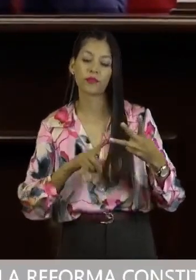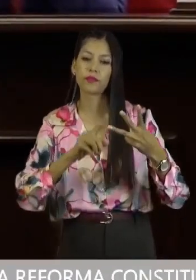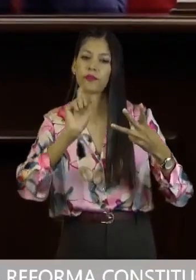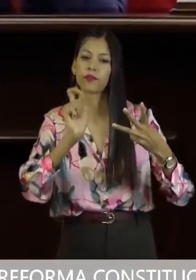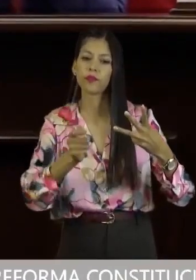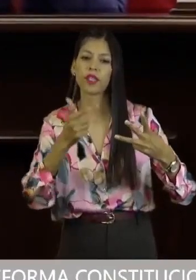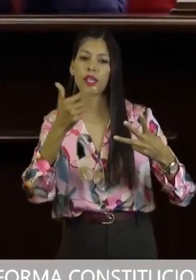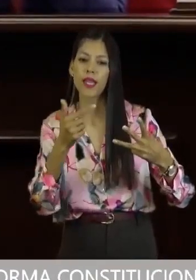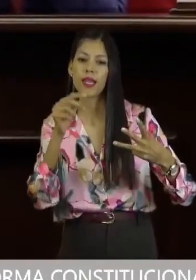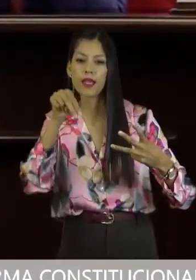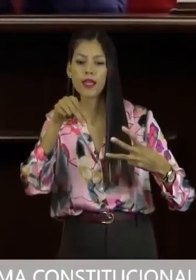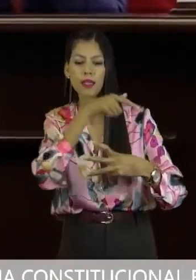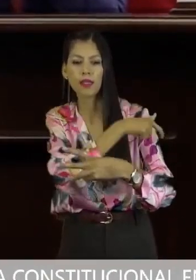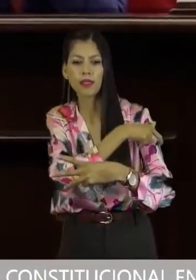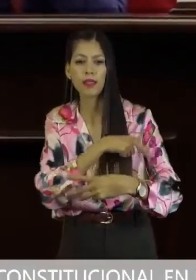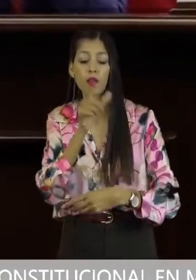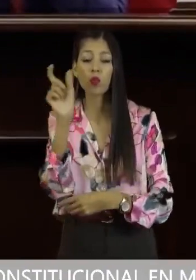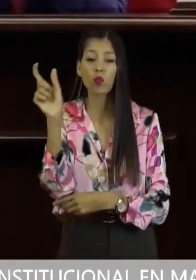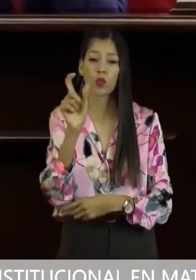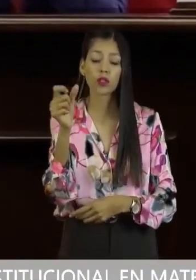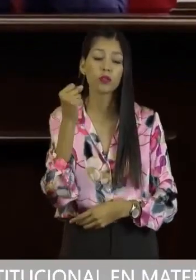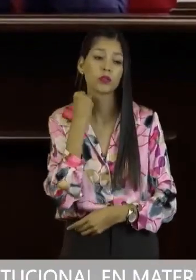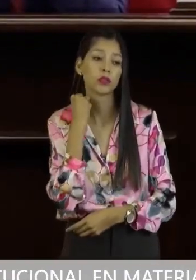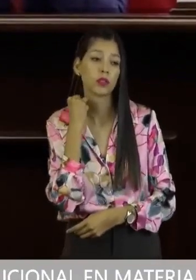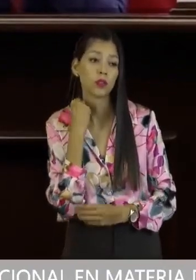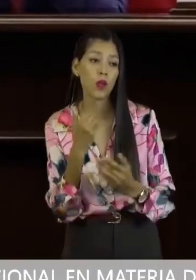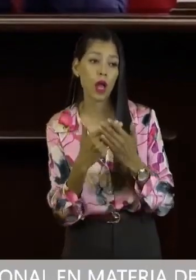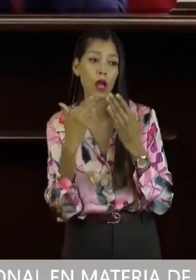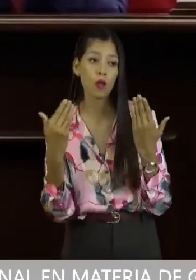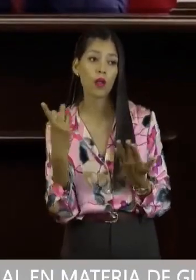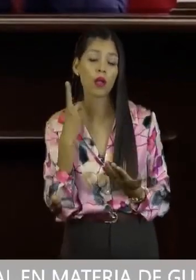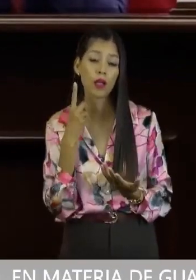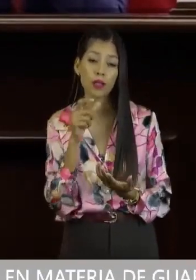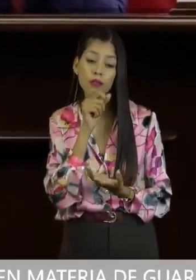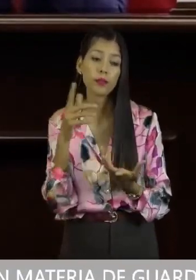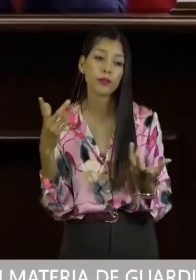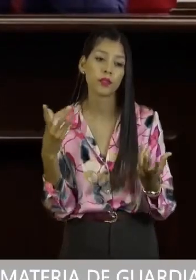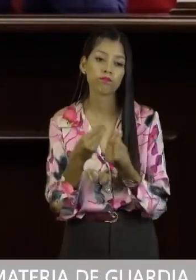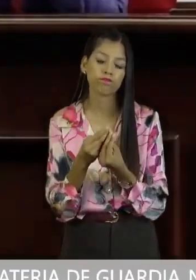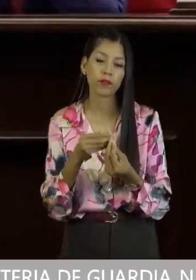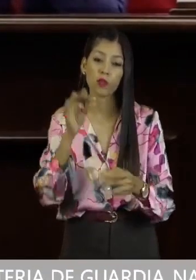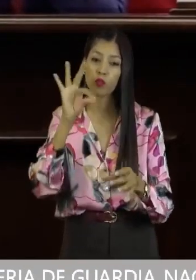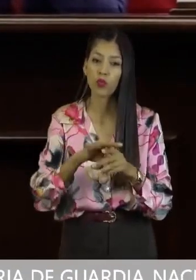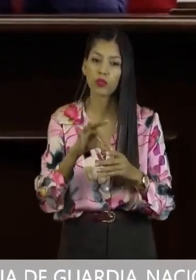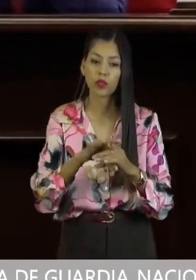los senadores, y ahora los diputados que igual la votaron, redactan